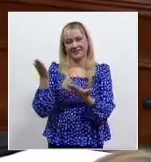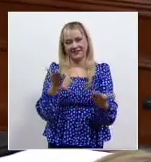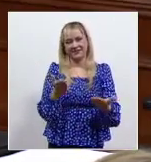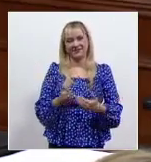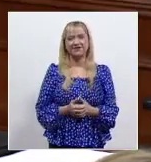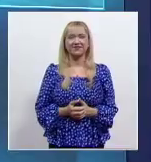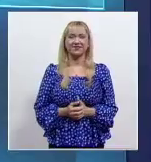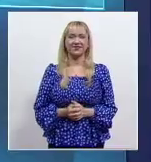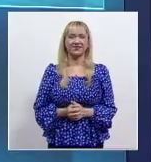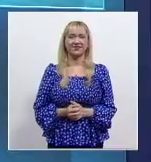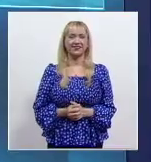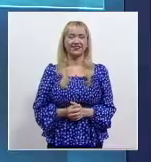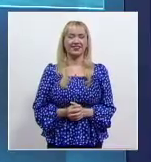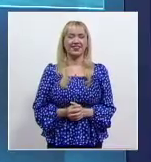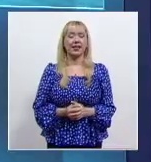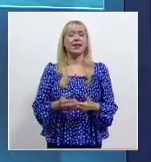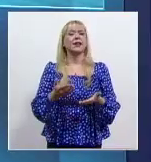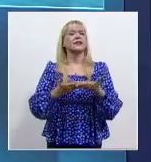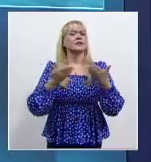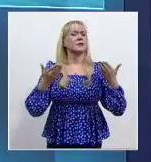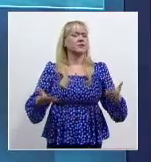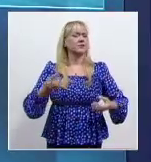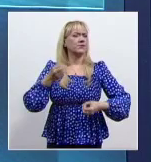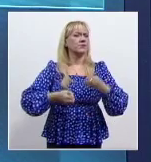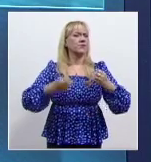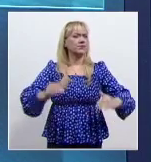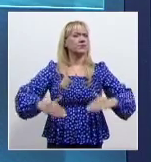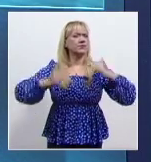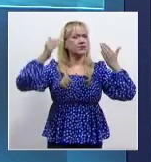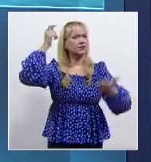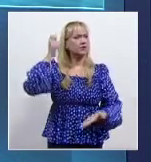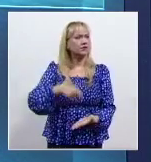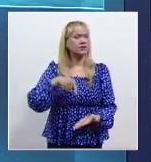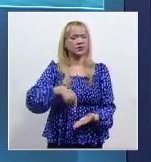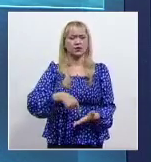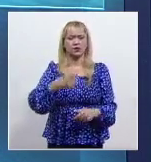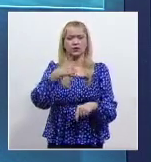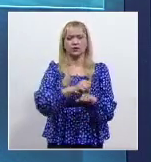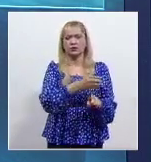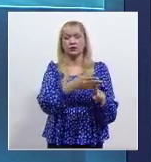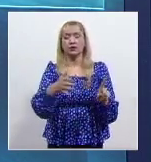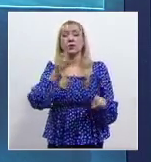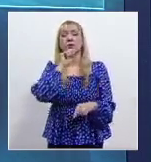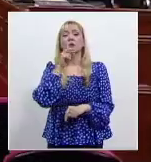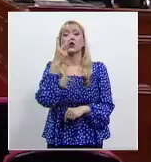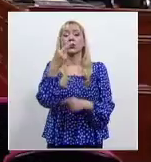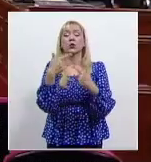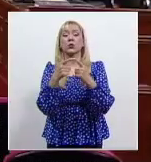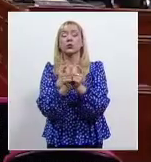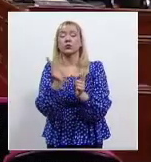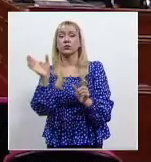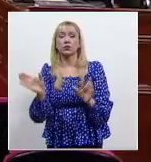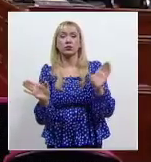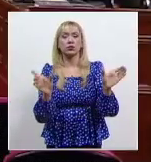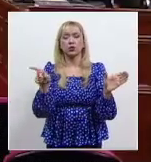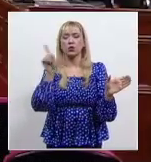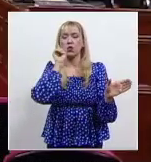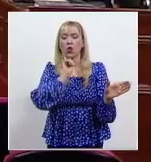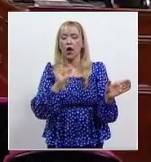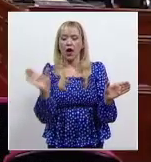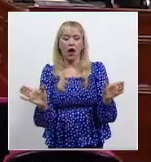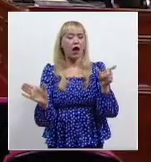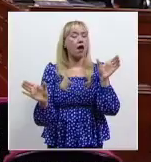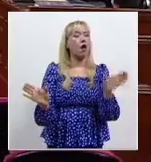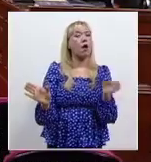Peña. Y el Pleno de la Suprema Corte esta semana también aprobó las dos ternas, una integrada por mujeres y una por